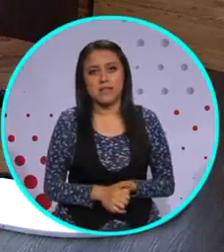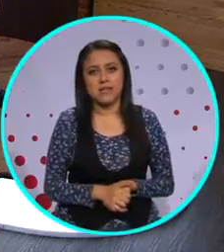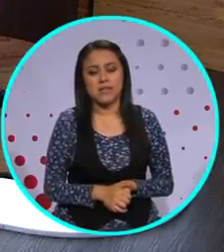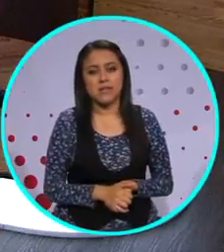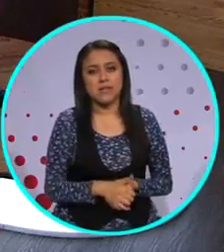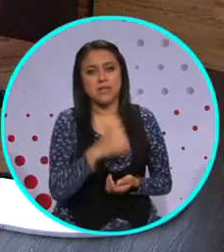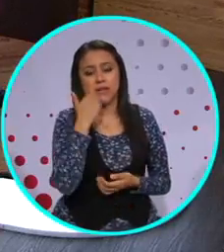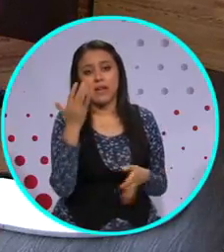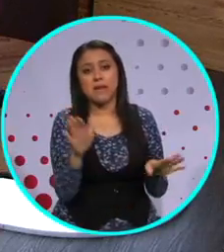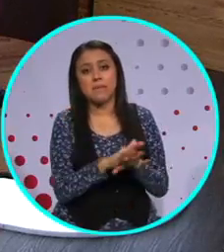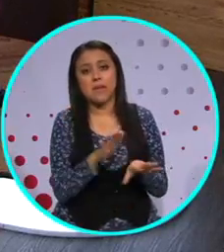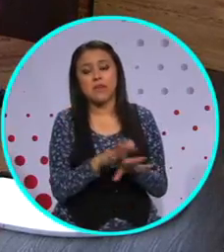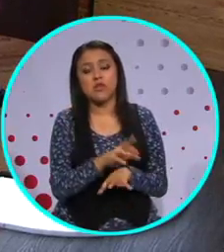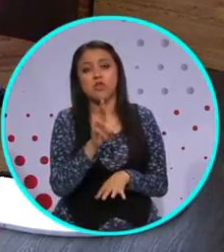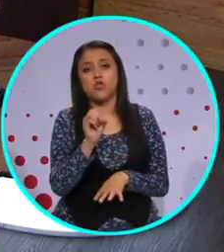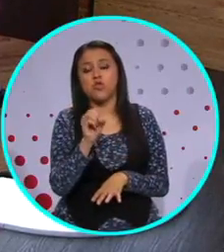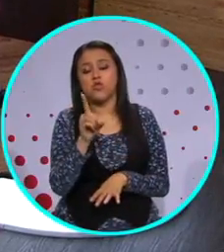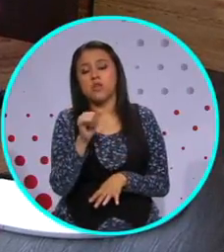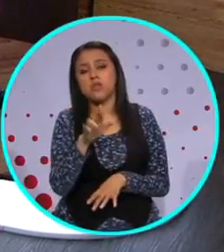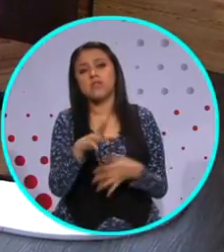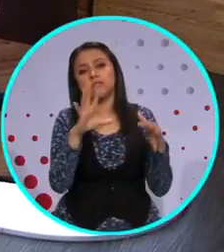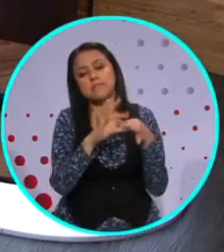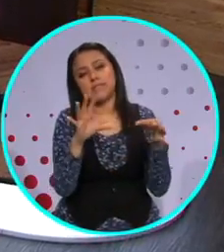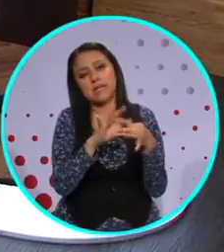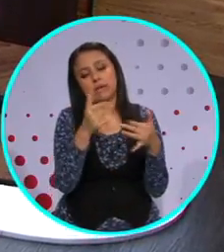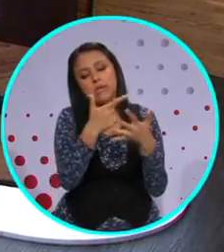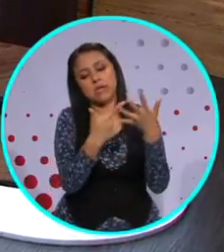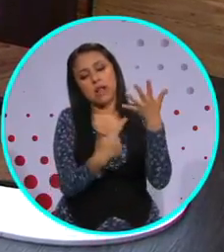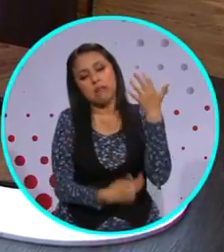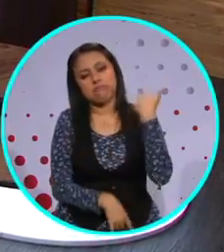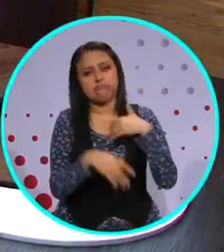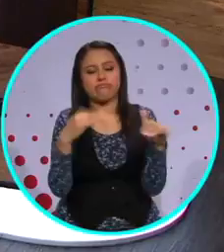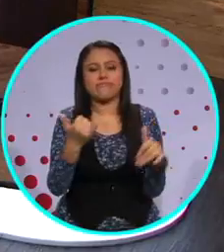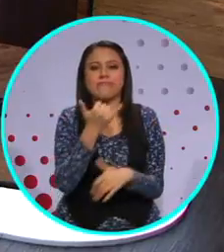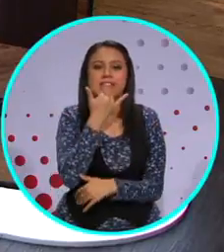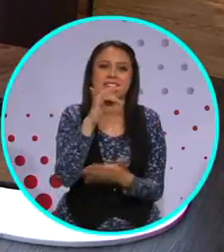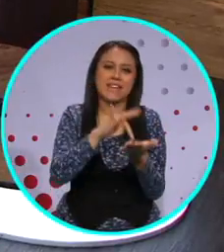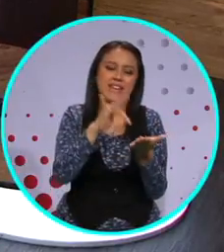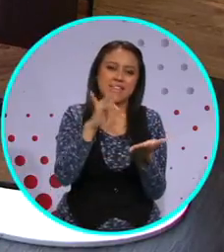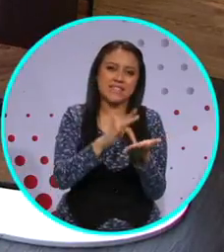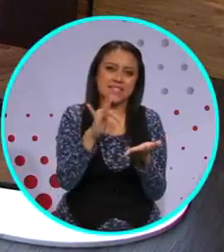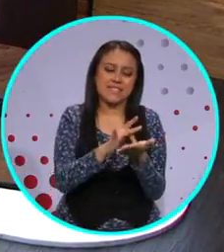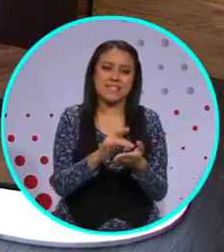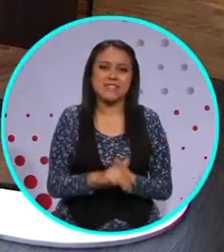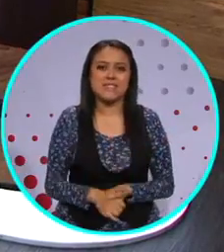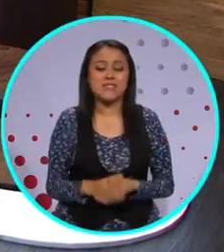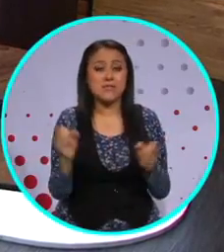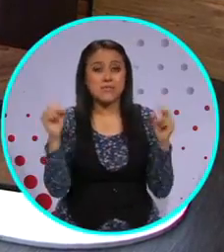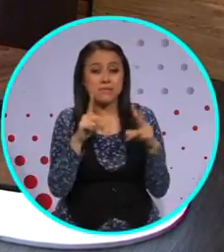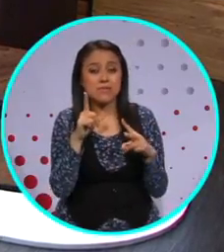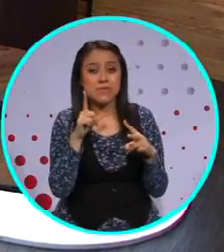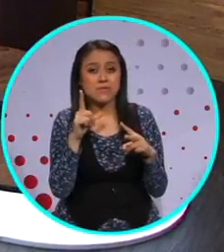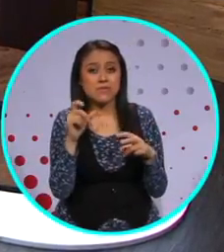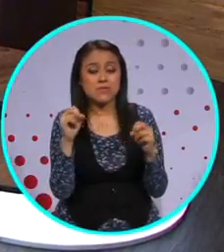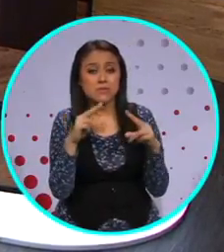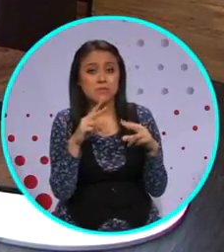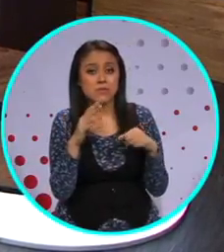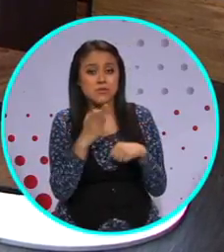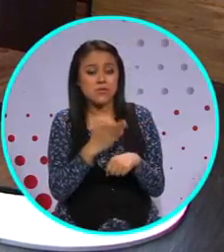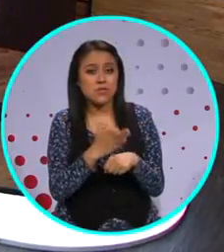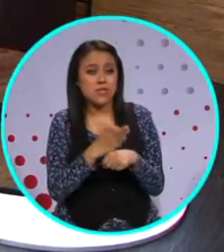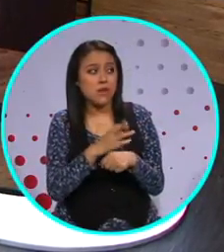que cambiarlo porque rodrigo se pulsan los miles de explicaciones que pulsar el asta por los boxes gracias cuando de que muy amable más grandes es